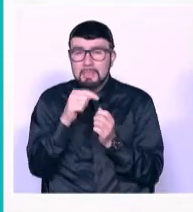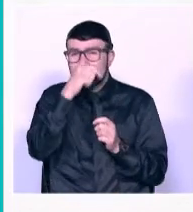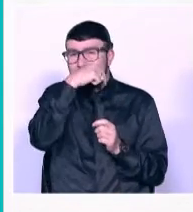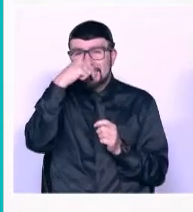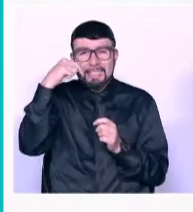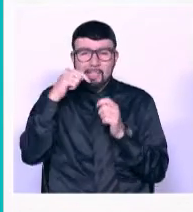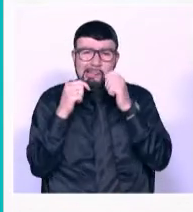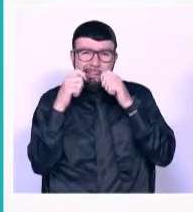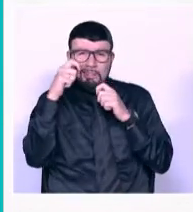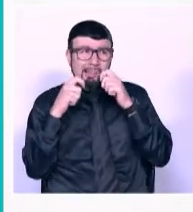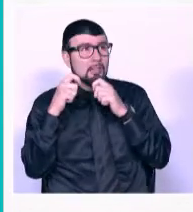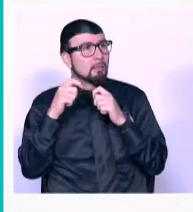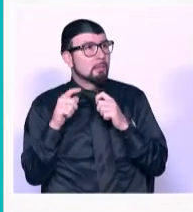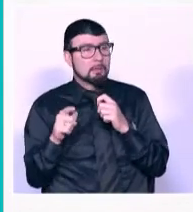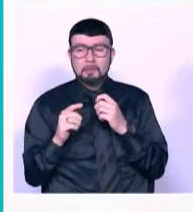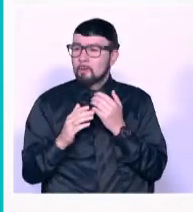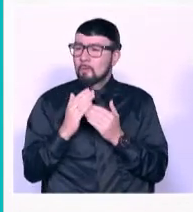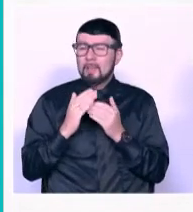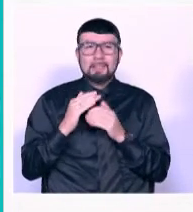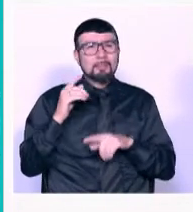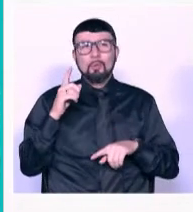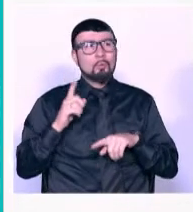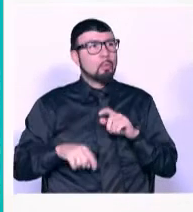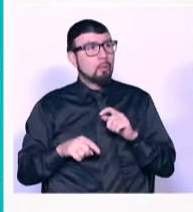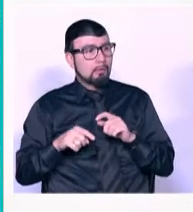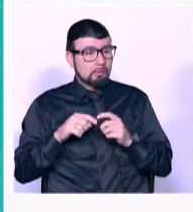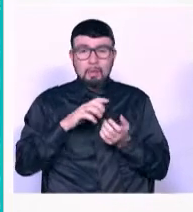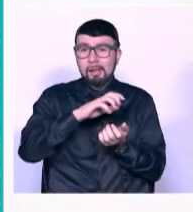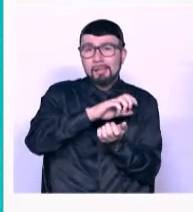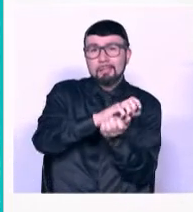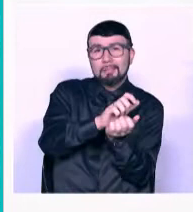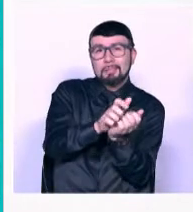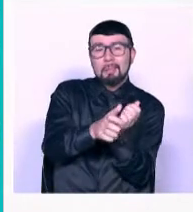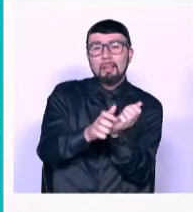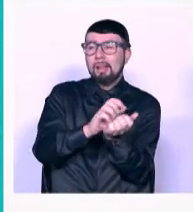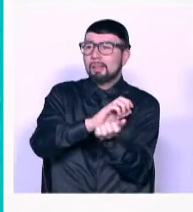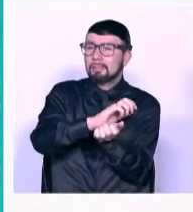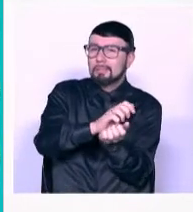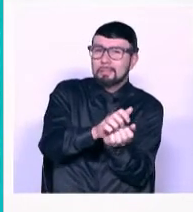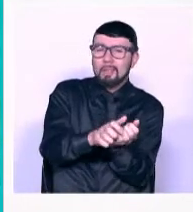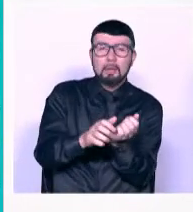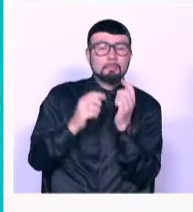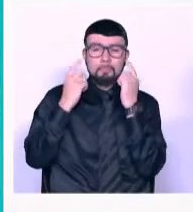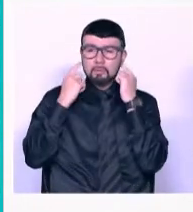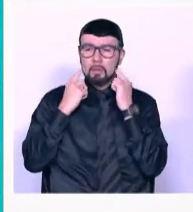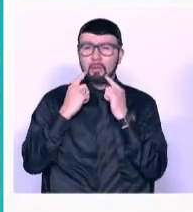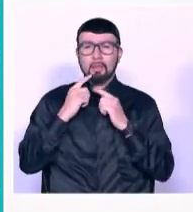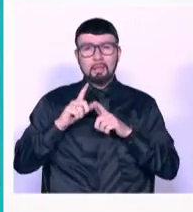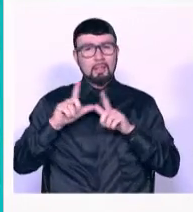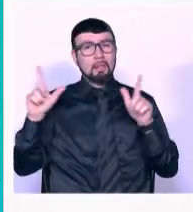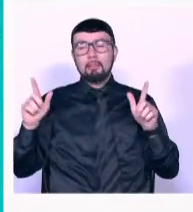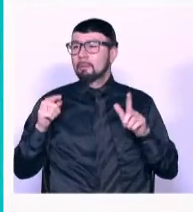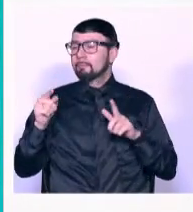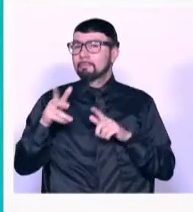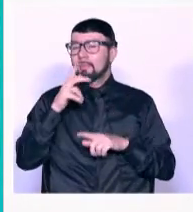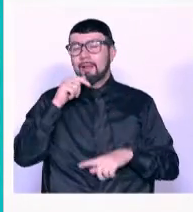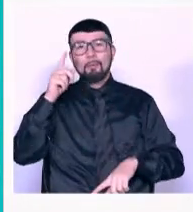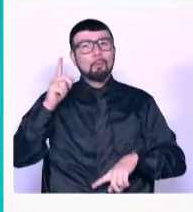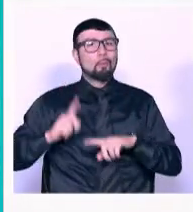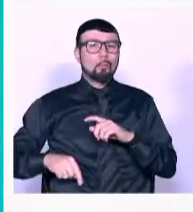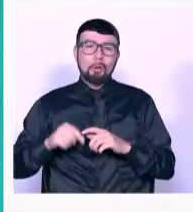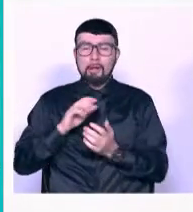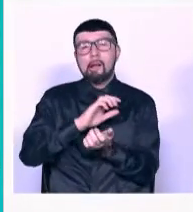pueden hacer los movimientos de lateralidad. O sea, el paciente no puede realizar una masticación libremente de un lado para